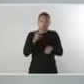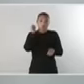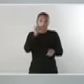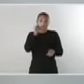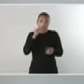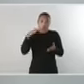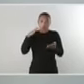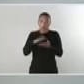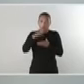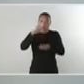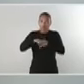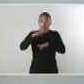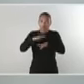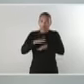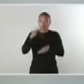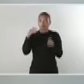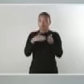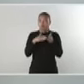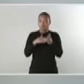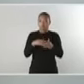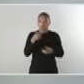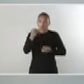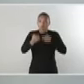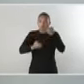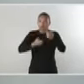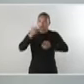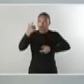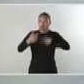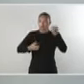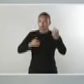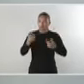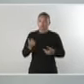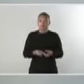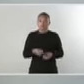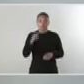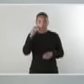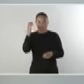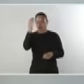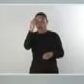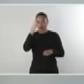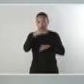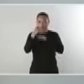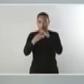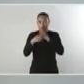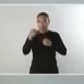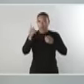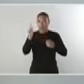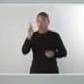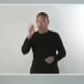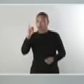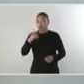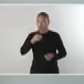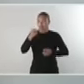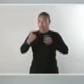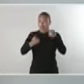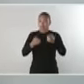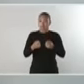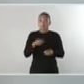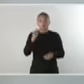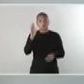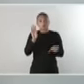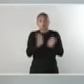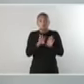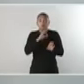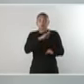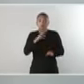los topes tú lo vistes todo el dinero que se ha gastado en la campaña el partido revolucionario institucional Cómo puede hablar de transparencia